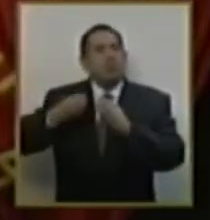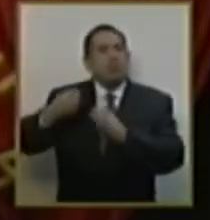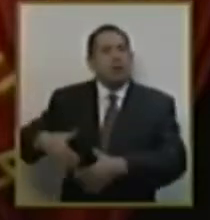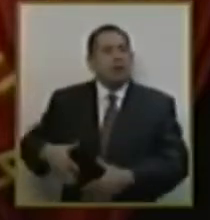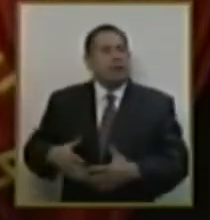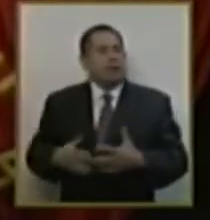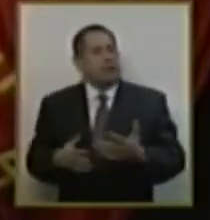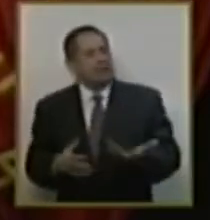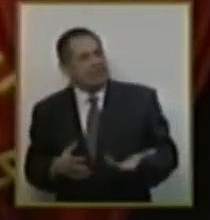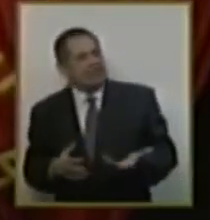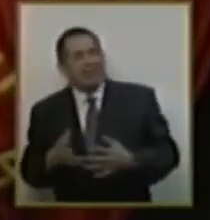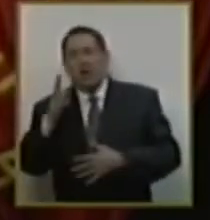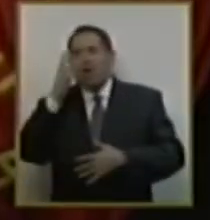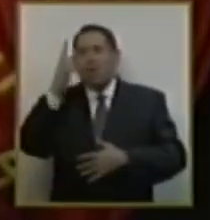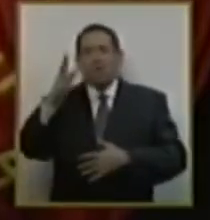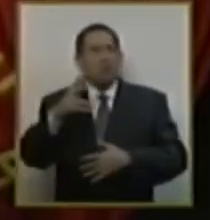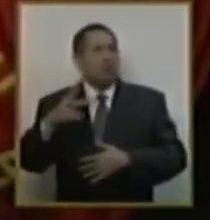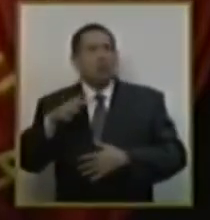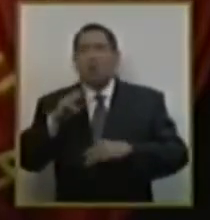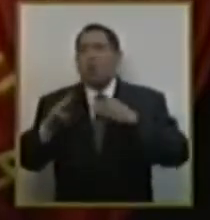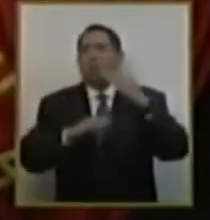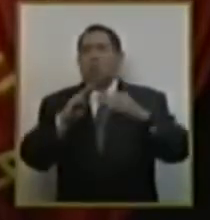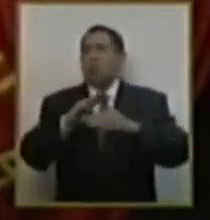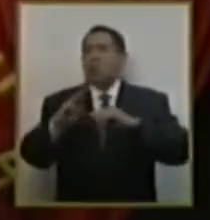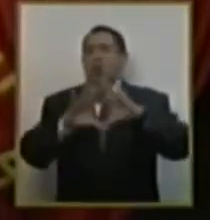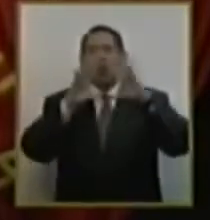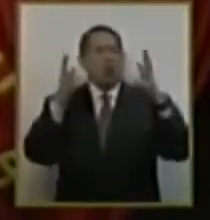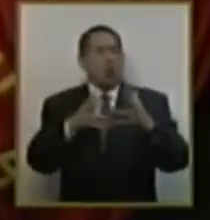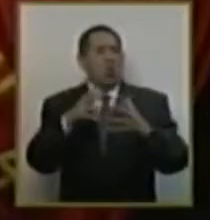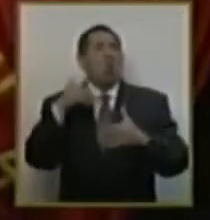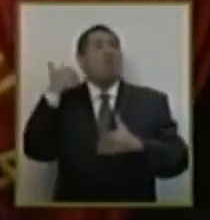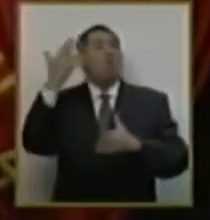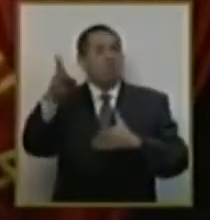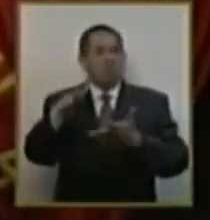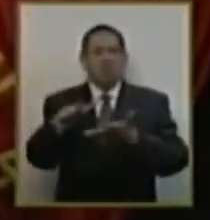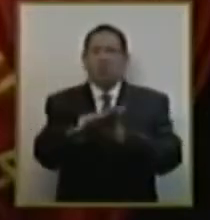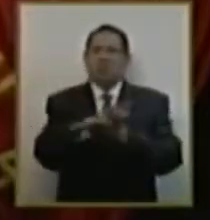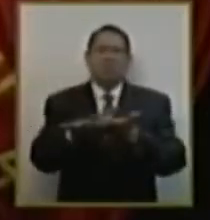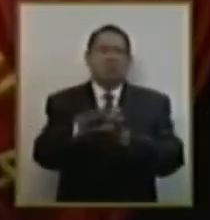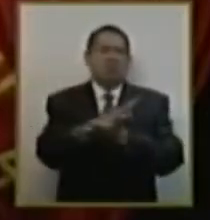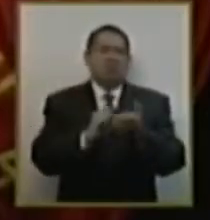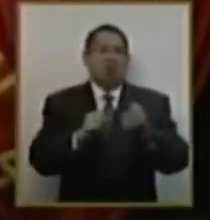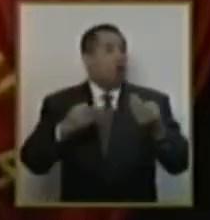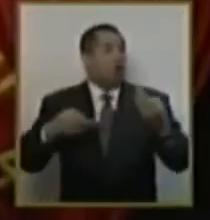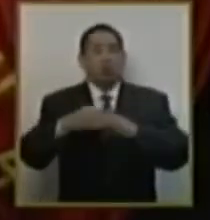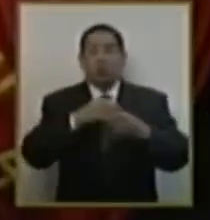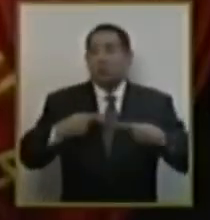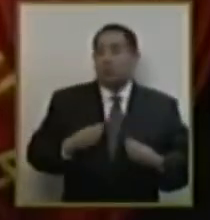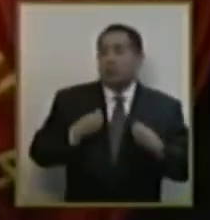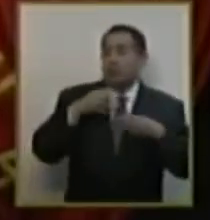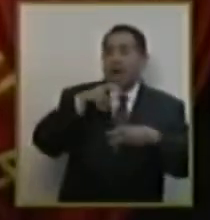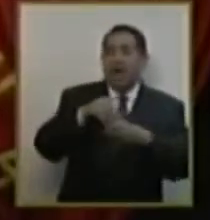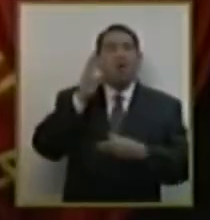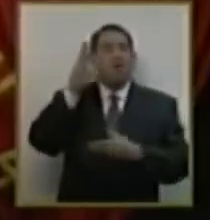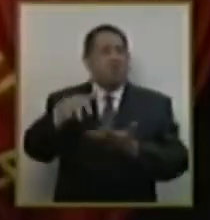ello jala al desastre al propio planeta y a todos los que en él crecemos y en el que somos lo